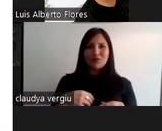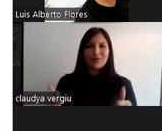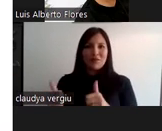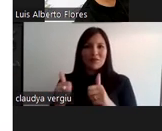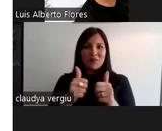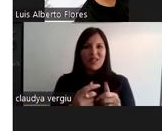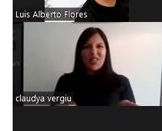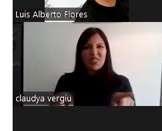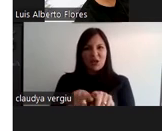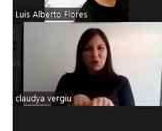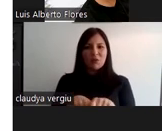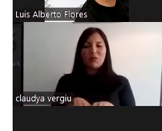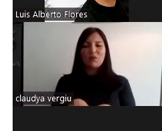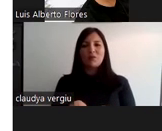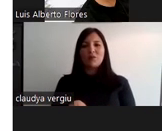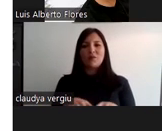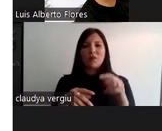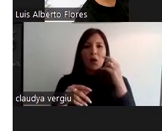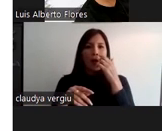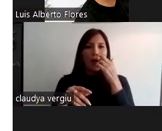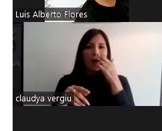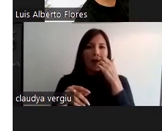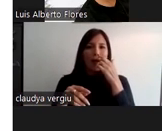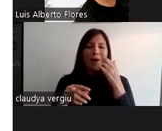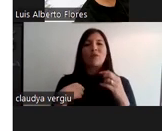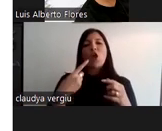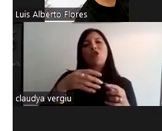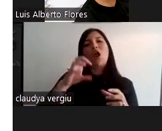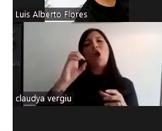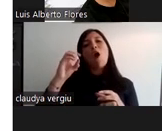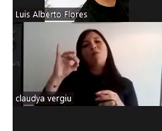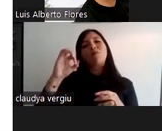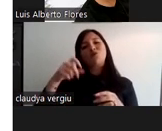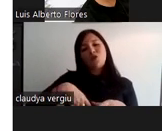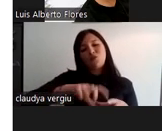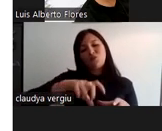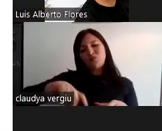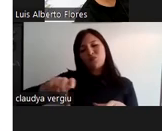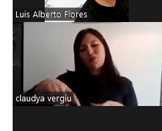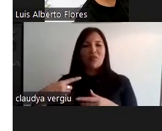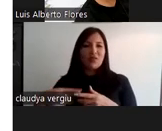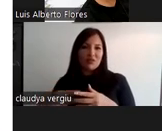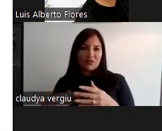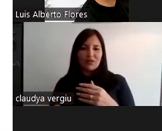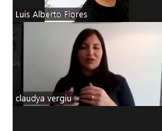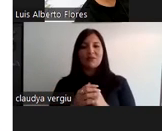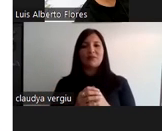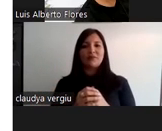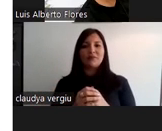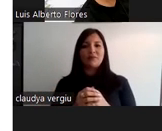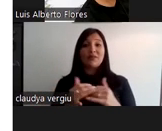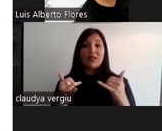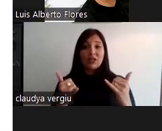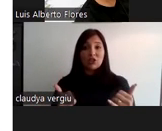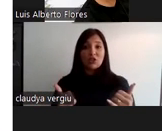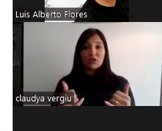volvemos a junín pero allá no a este punto este corredor sino este otro corredor porque me ha encantado el servicio que me han ofrecido Entonces estamos